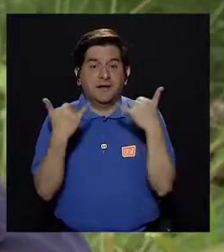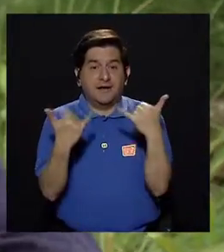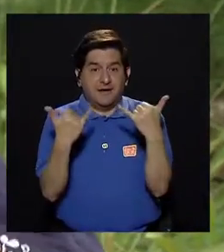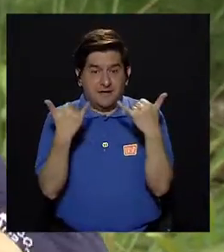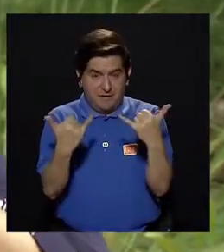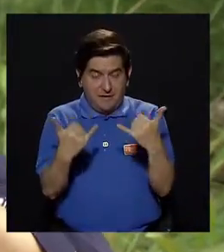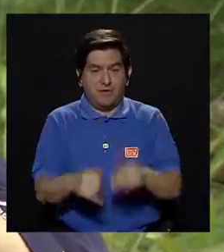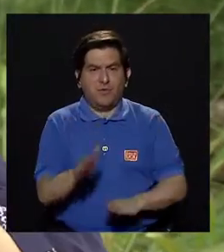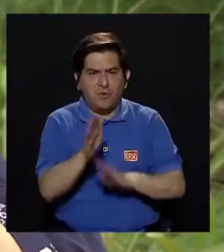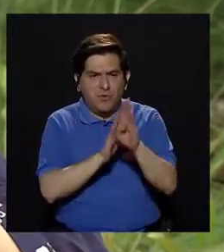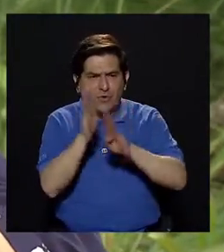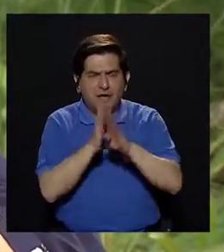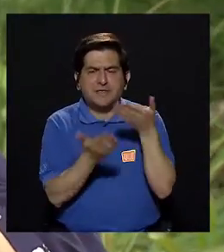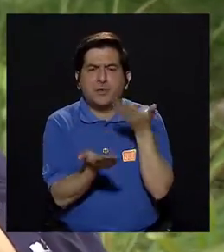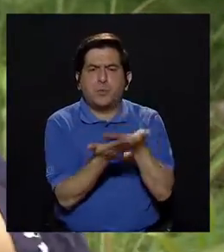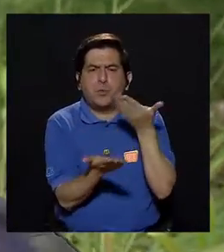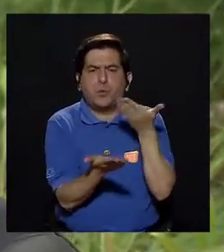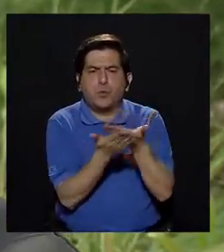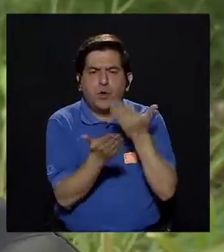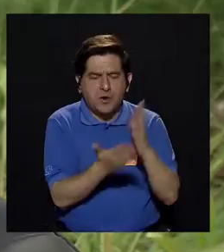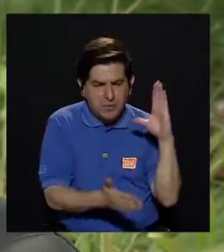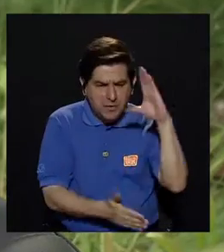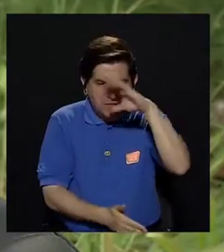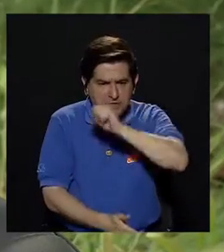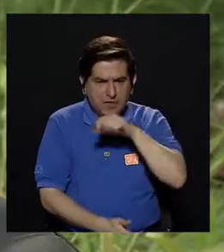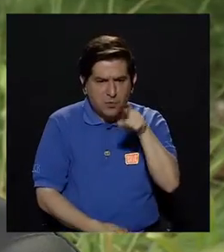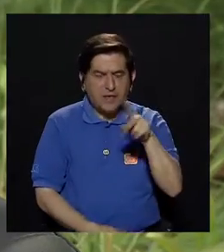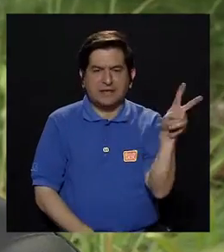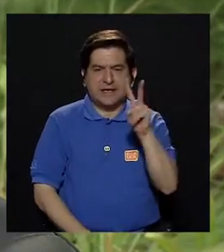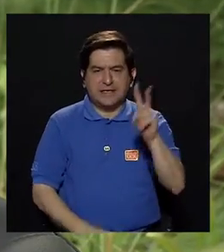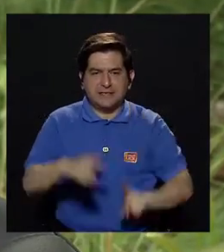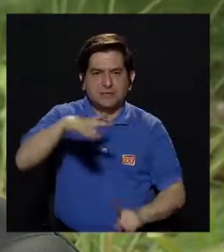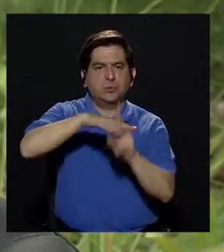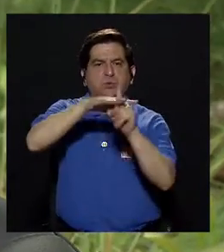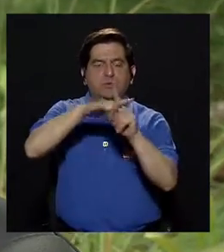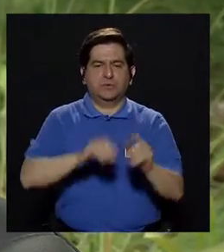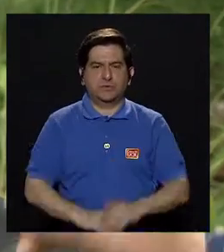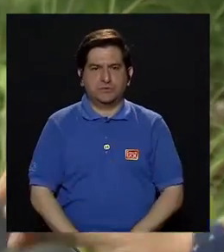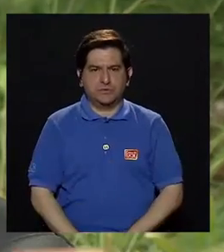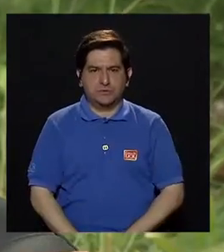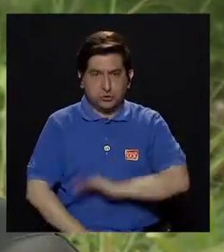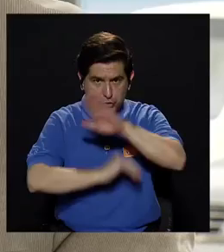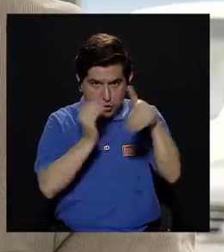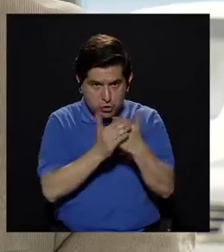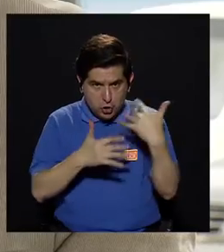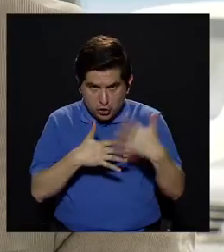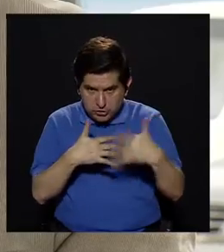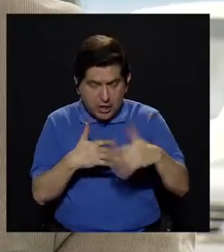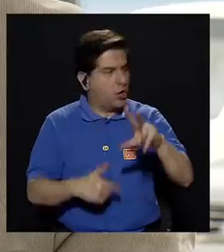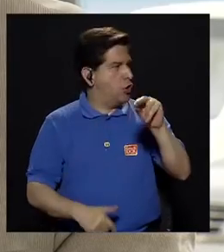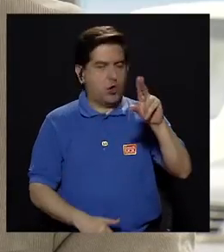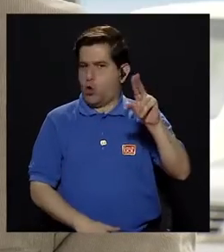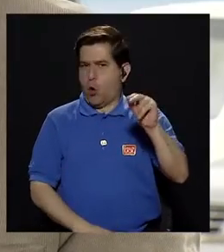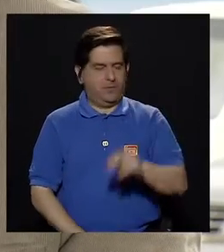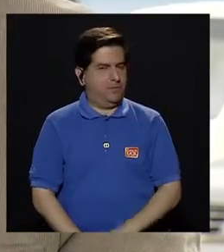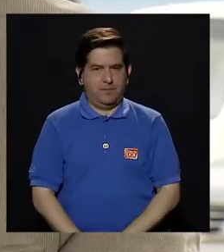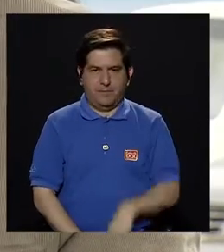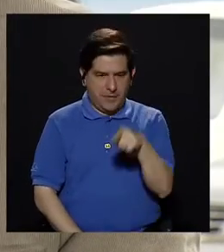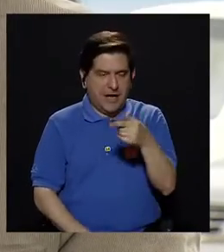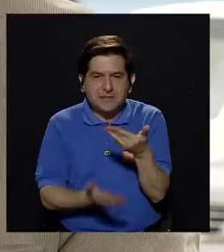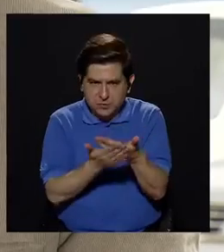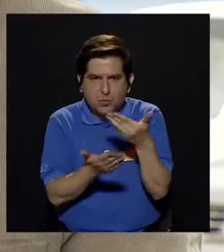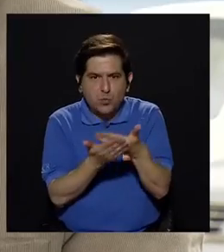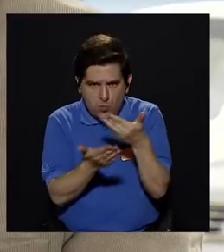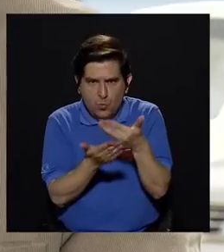Ahora se desarrollaron unas pruebas que detectan la presencia del virus. Y ahora, ¿pruebas en sangre? No, pruebas en la